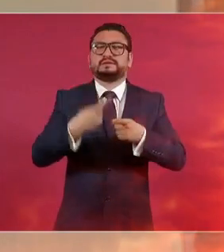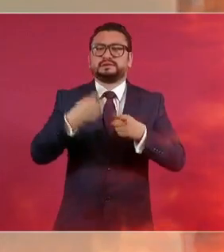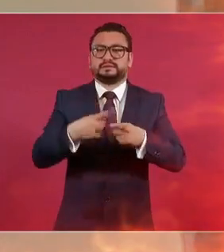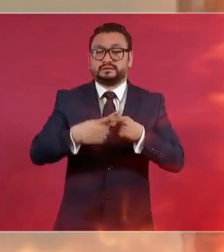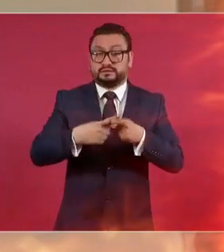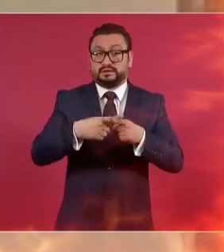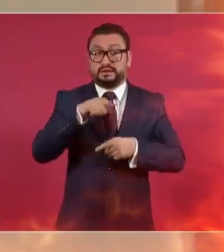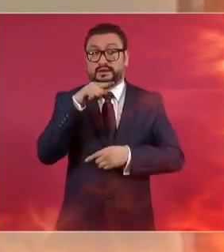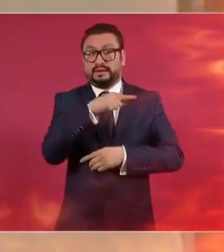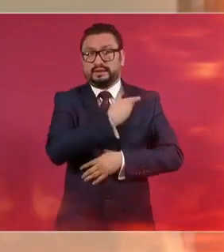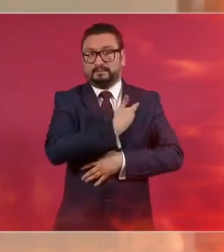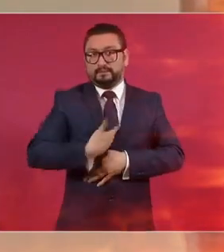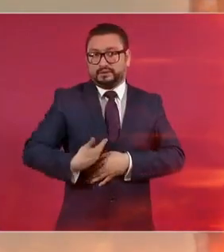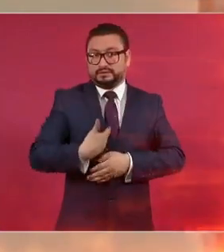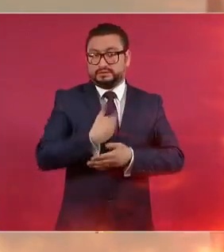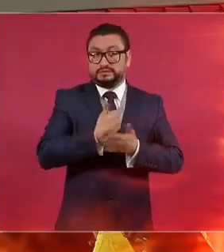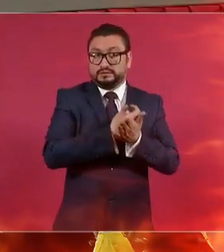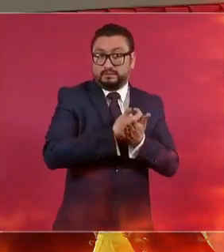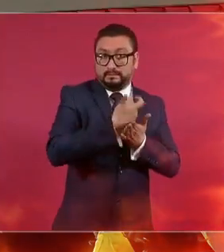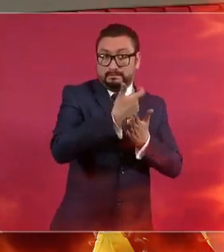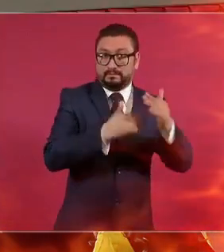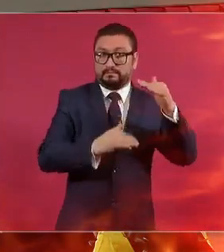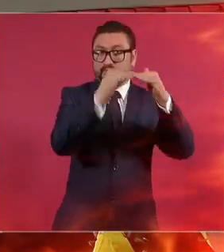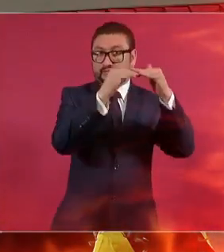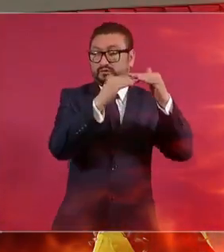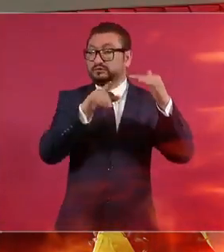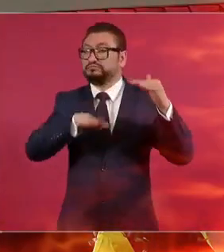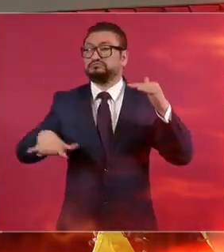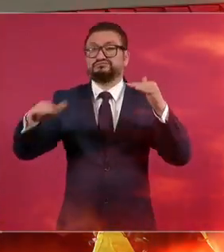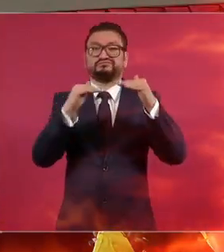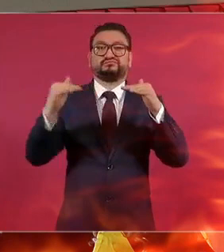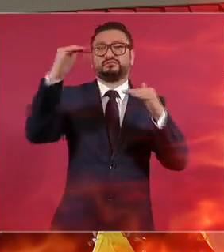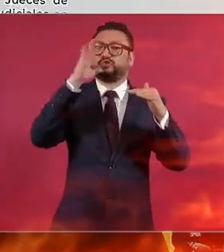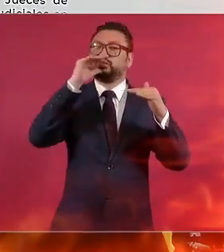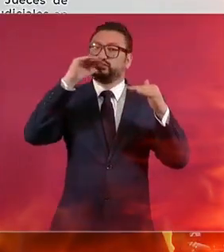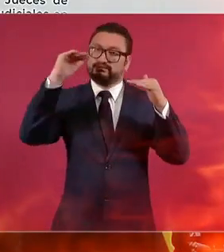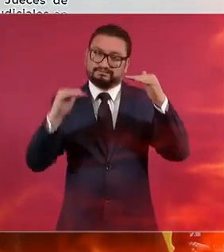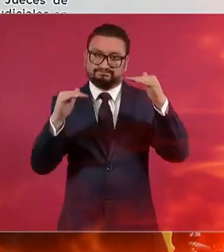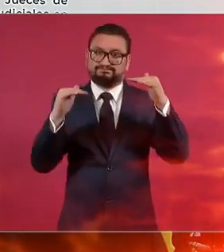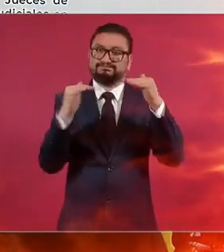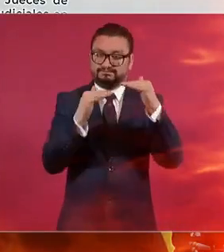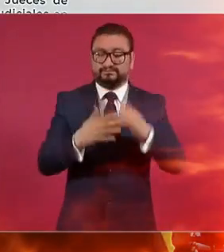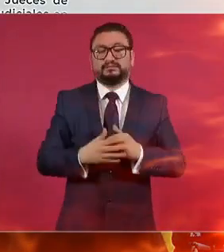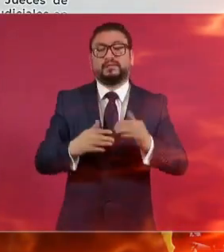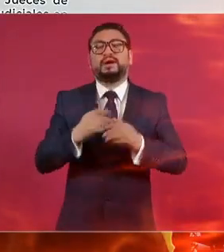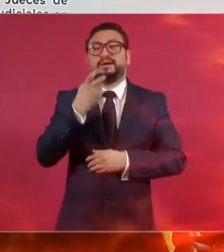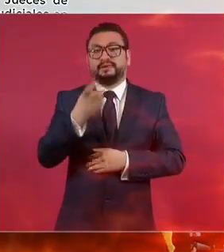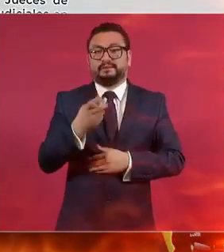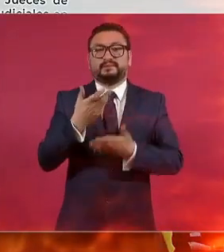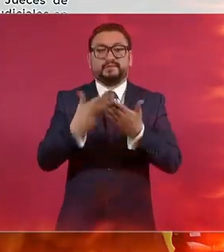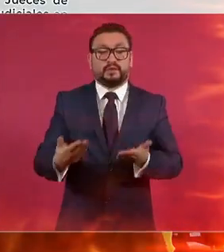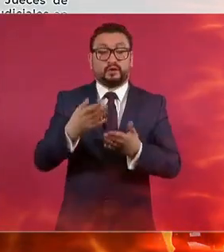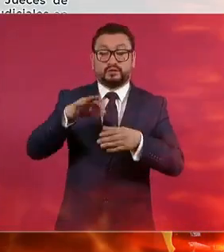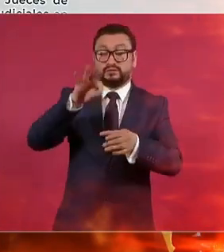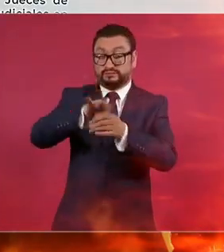esto, quédense tranquilos, es muy difícil que puedan tener una votación aún mayor de la que tuvieron en el año